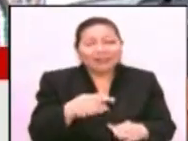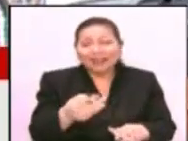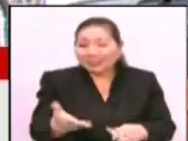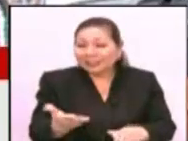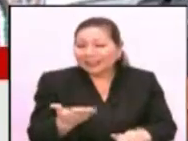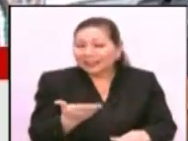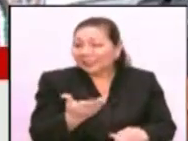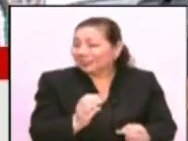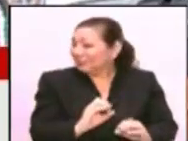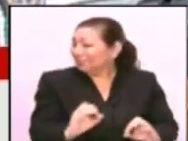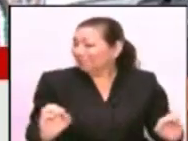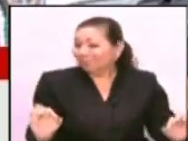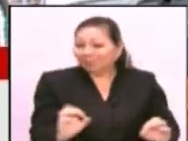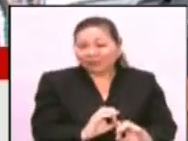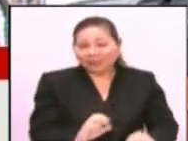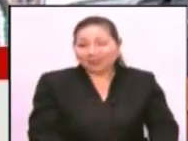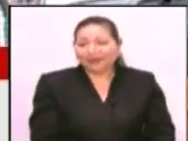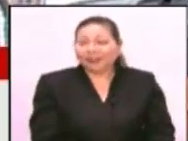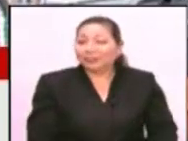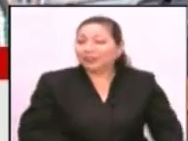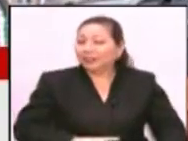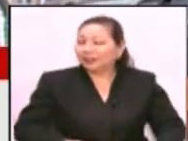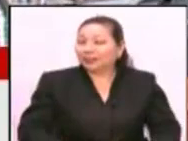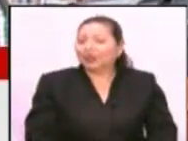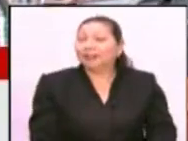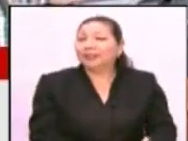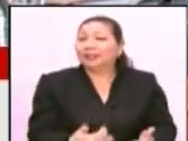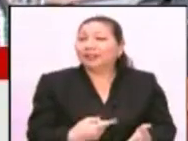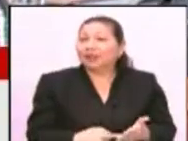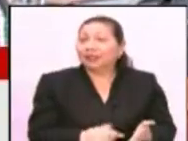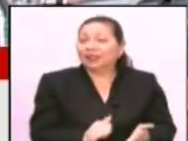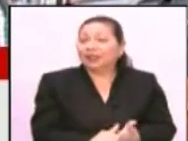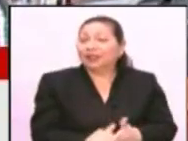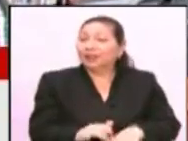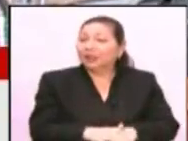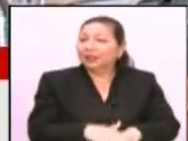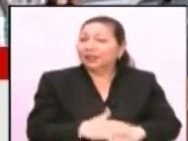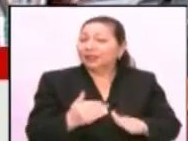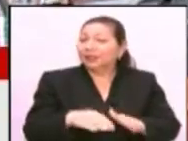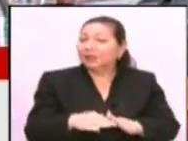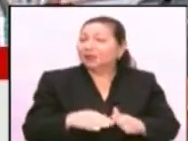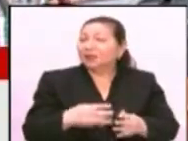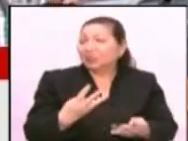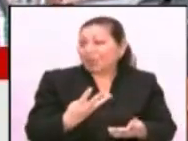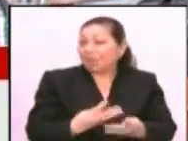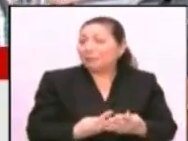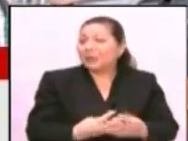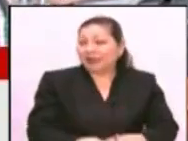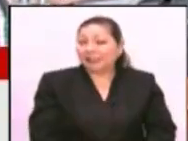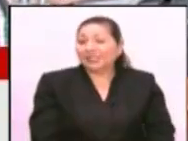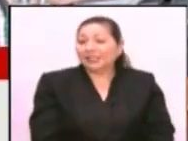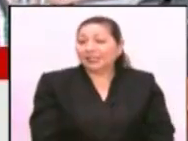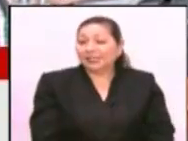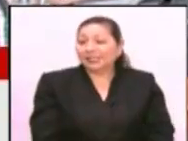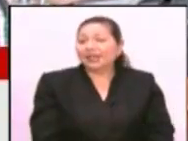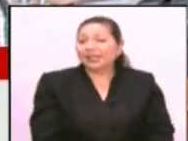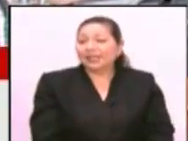diciendo o dirigiendo, ¿no?, esto de acá, el que lo hace dentro del penal, porque eso